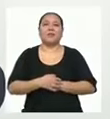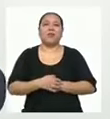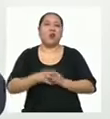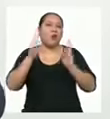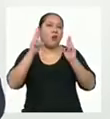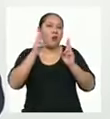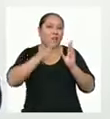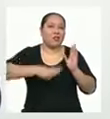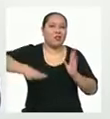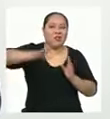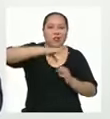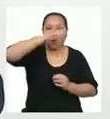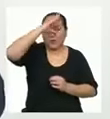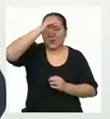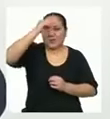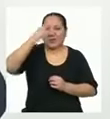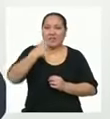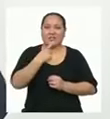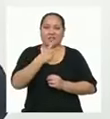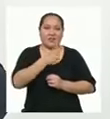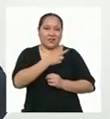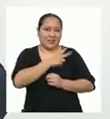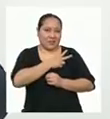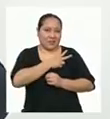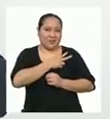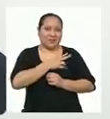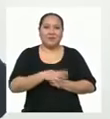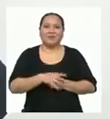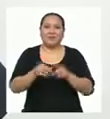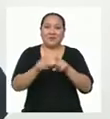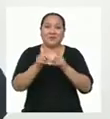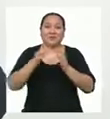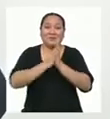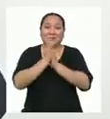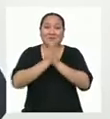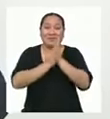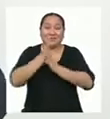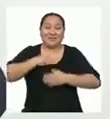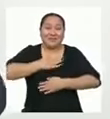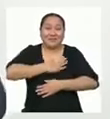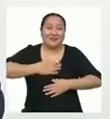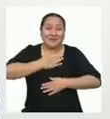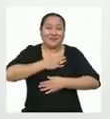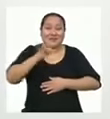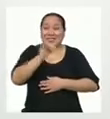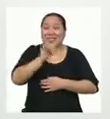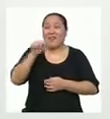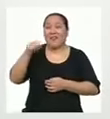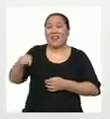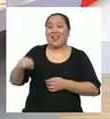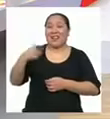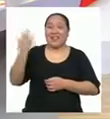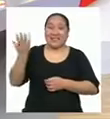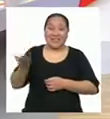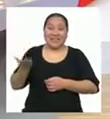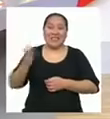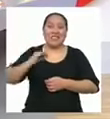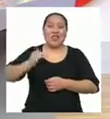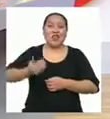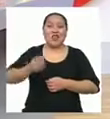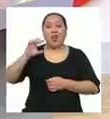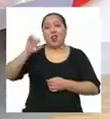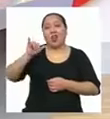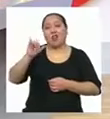Espero que todas las chicas y todos los chicos de segundo de secundaria estén tan entusiasmados con esta solución como la señora Yolanda.